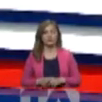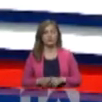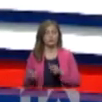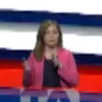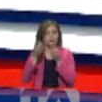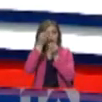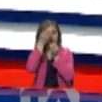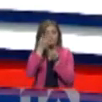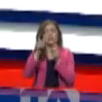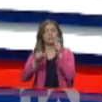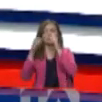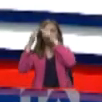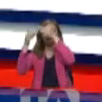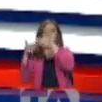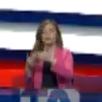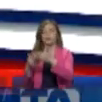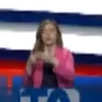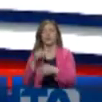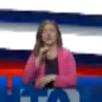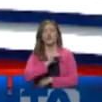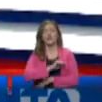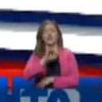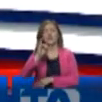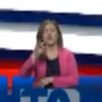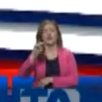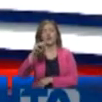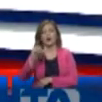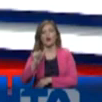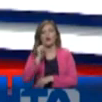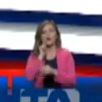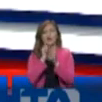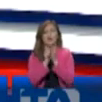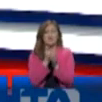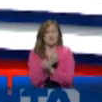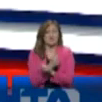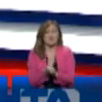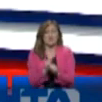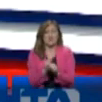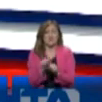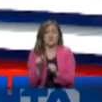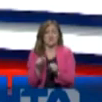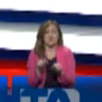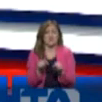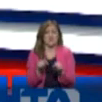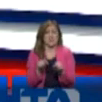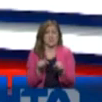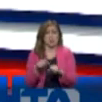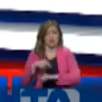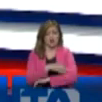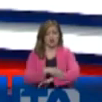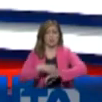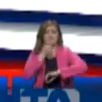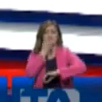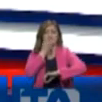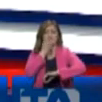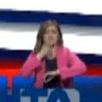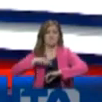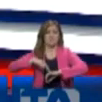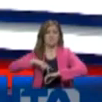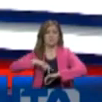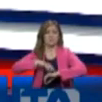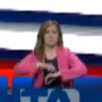Le contamos que los moradores de San Isidro del Inca denuncian que es imposible transitar por la acera debido a que